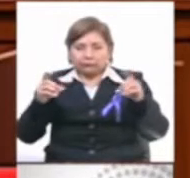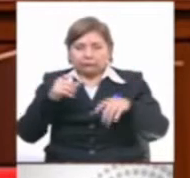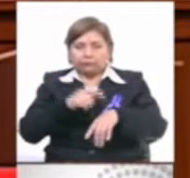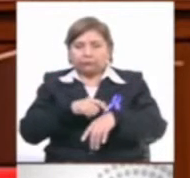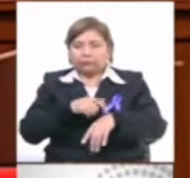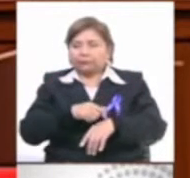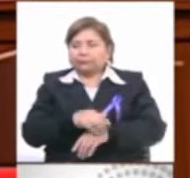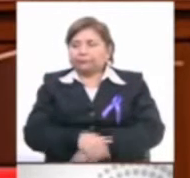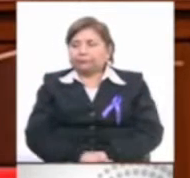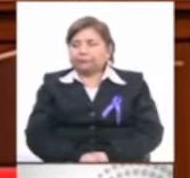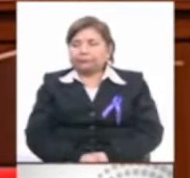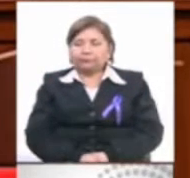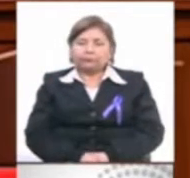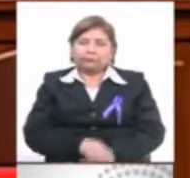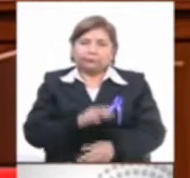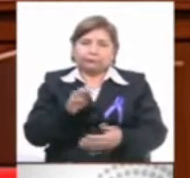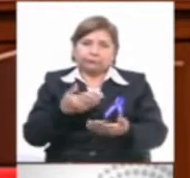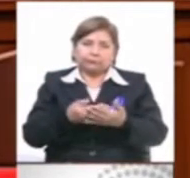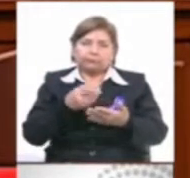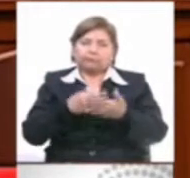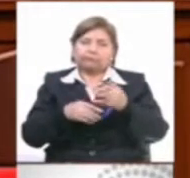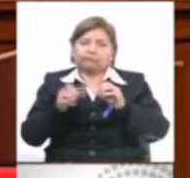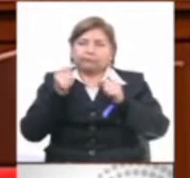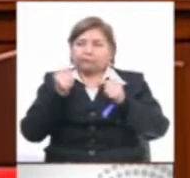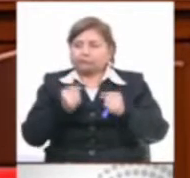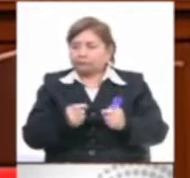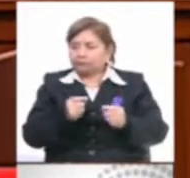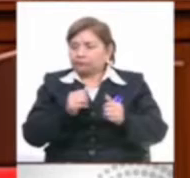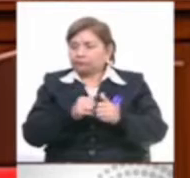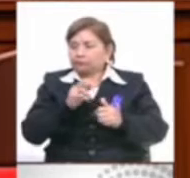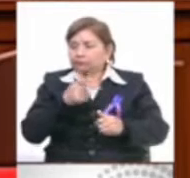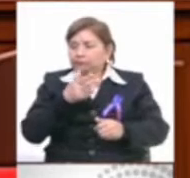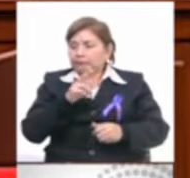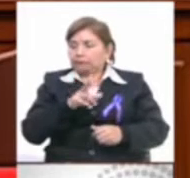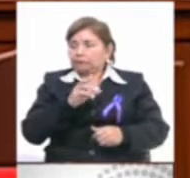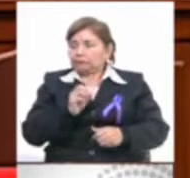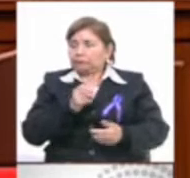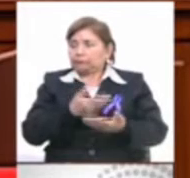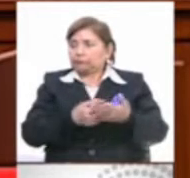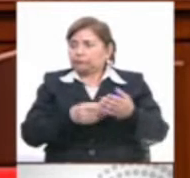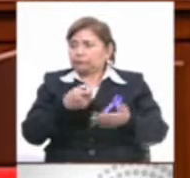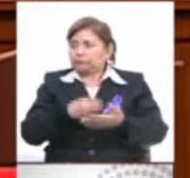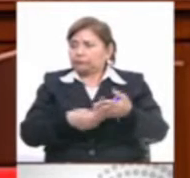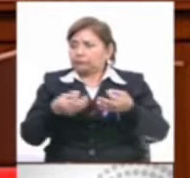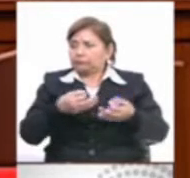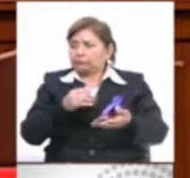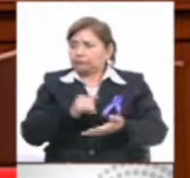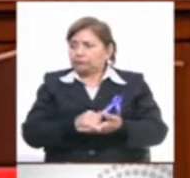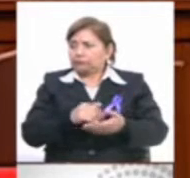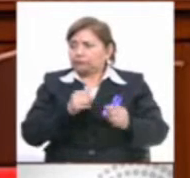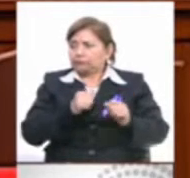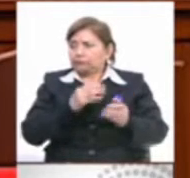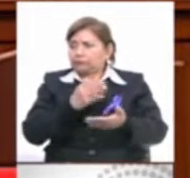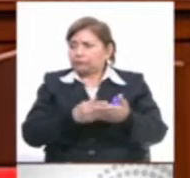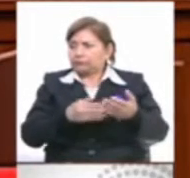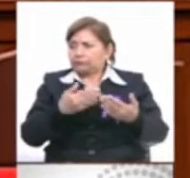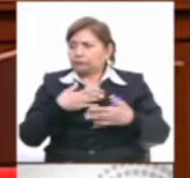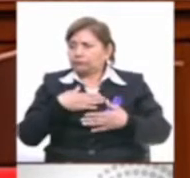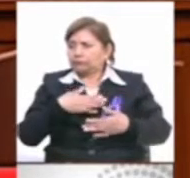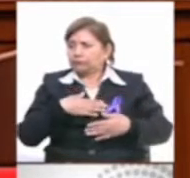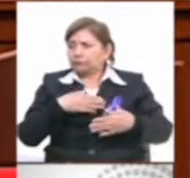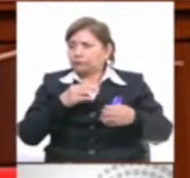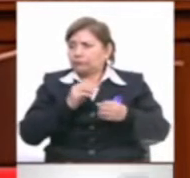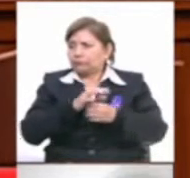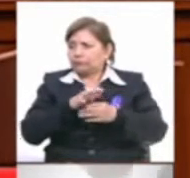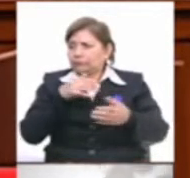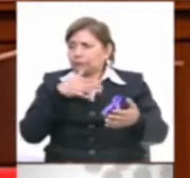temporal. En total, se están estableciendo 3.000 millones para el financiamiento y la atención de la pandemia,